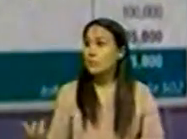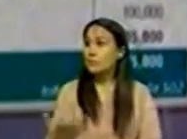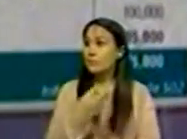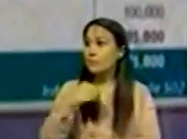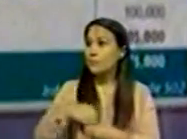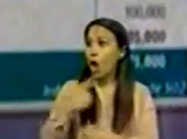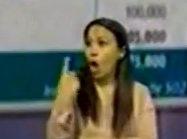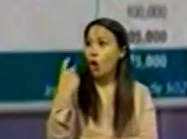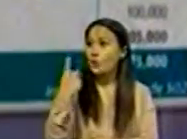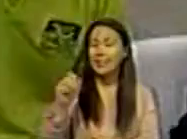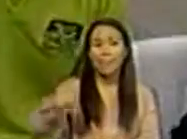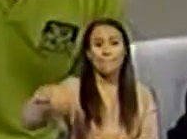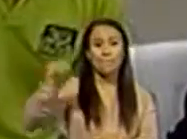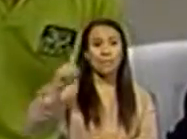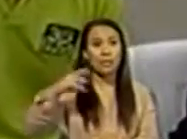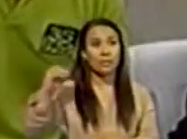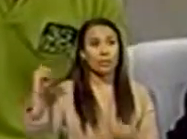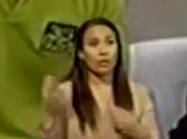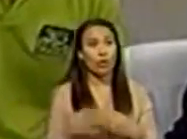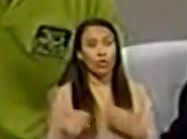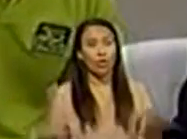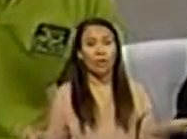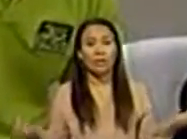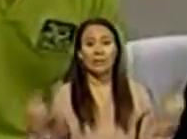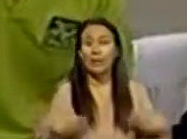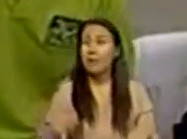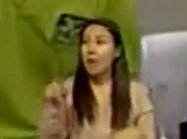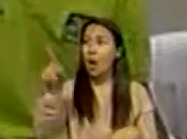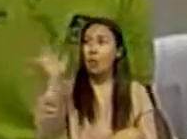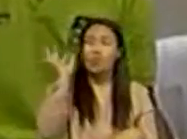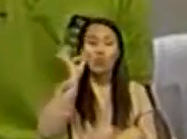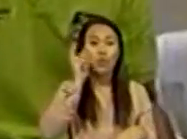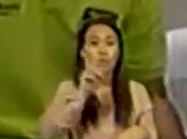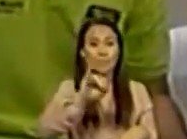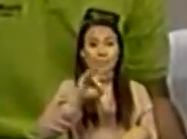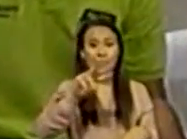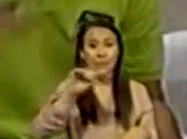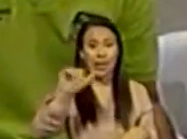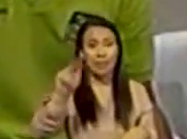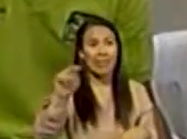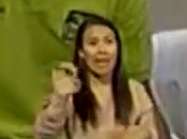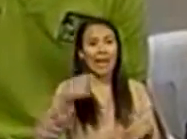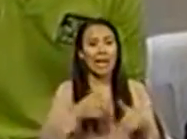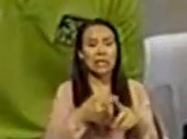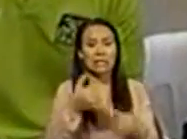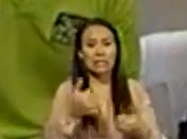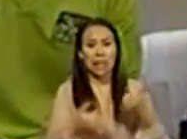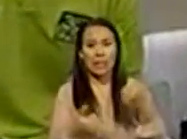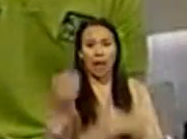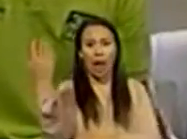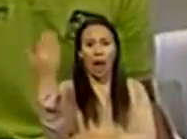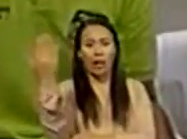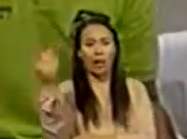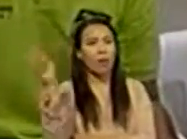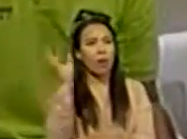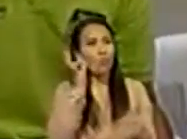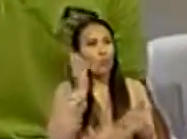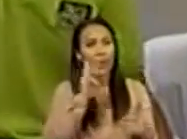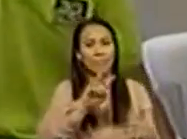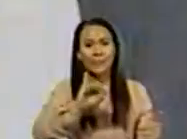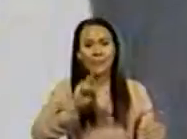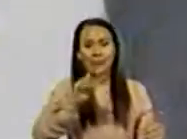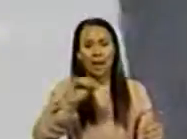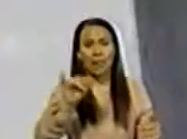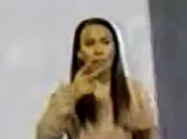11 millones de dólares. Se nombra además a la primera vicepresidenta de la Asamblea y ex candidata a la alcaldía, Viviana Bonilla,